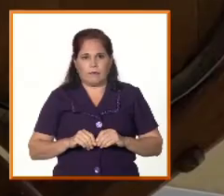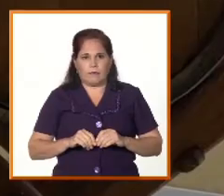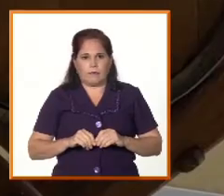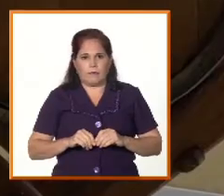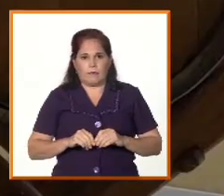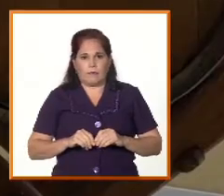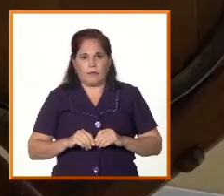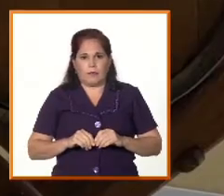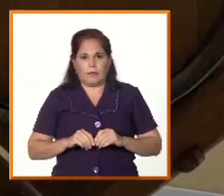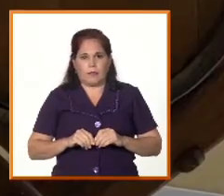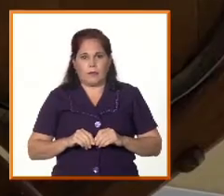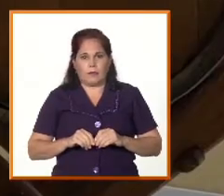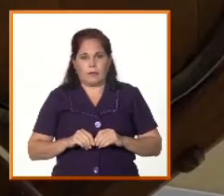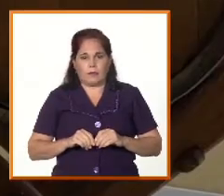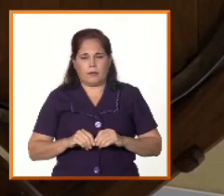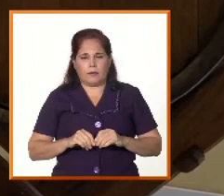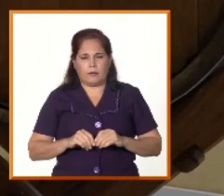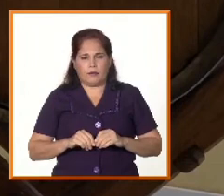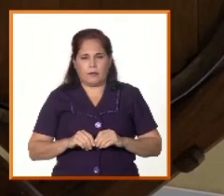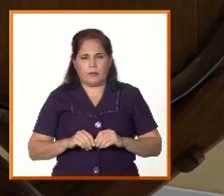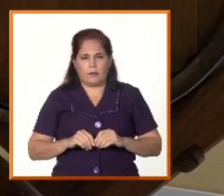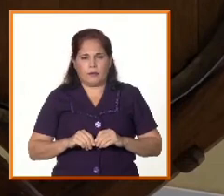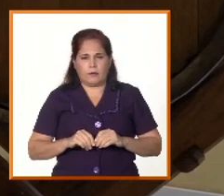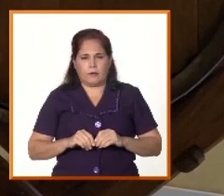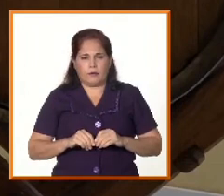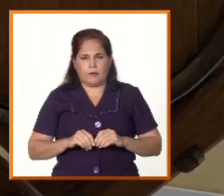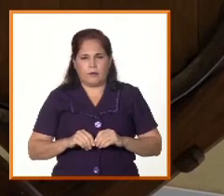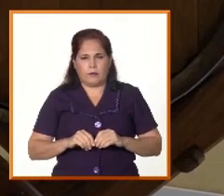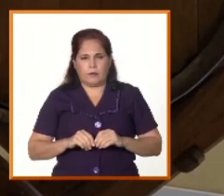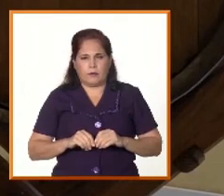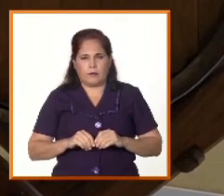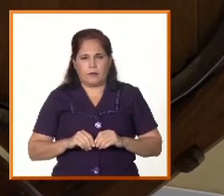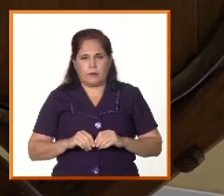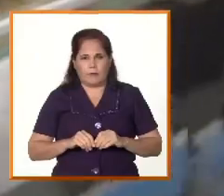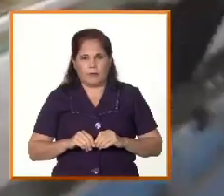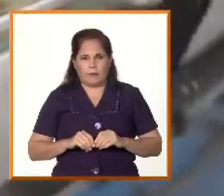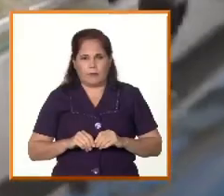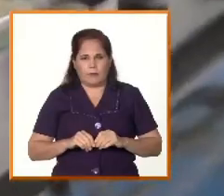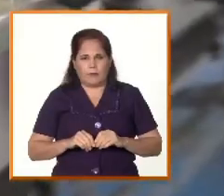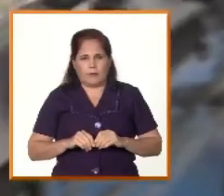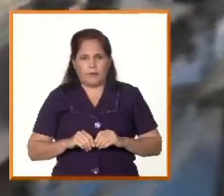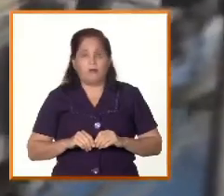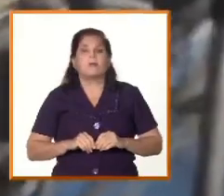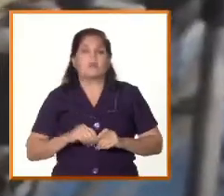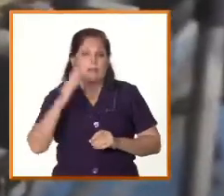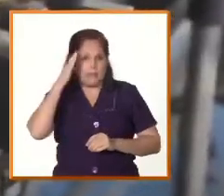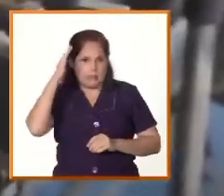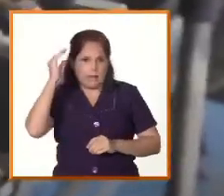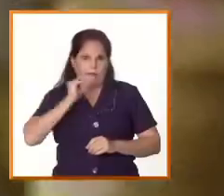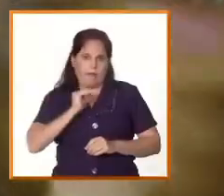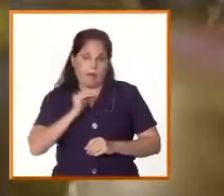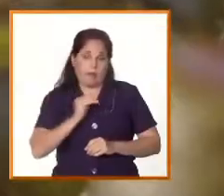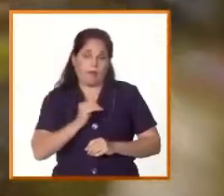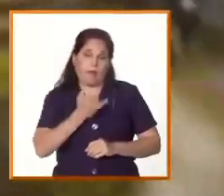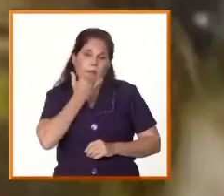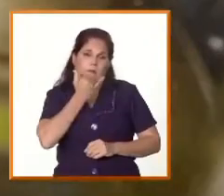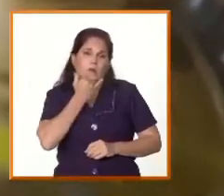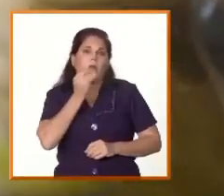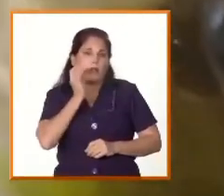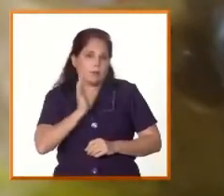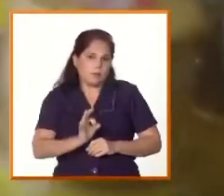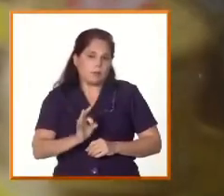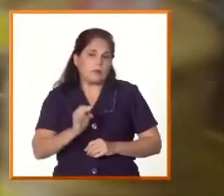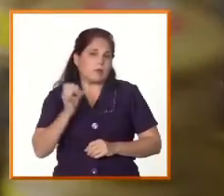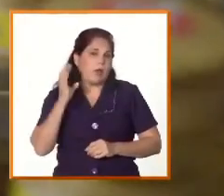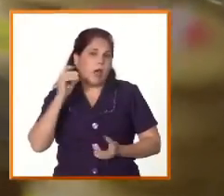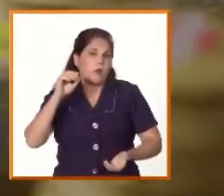no es un hecho conocido de el abastecimiento del mercado Nacional de bebidas